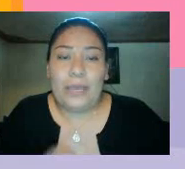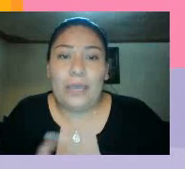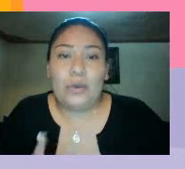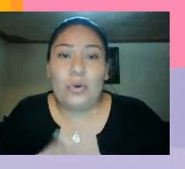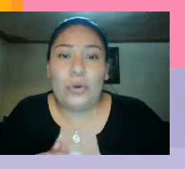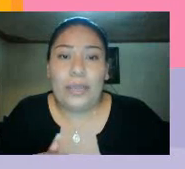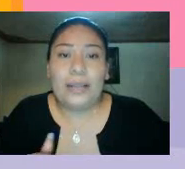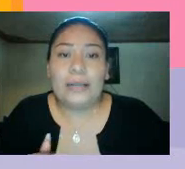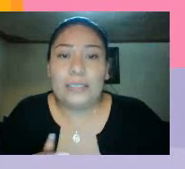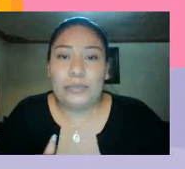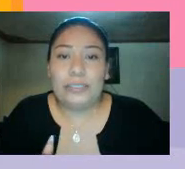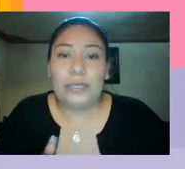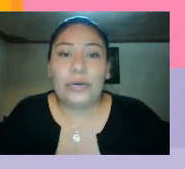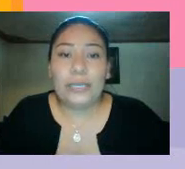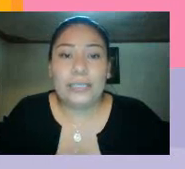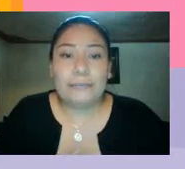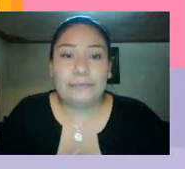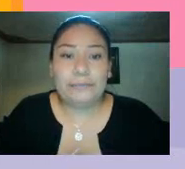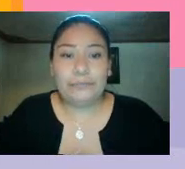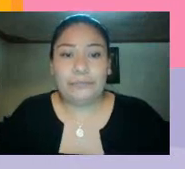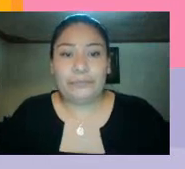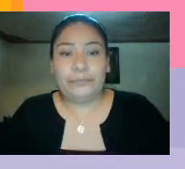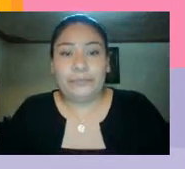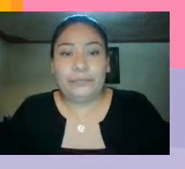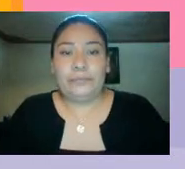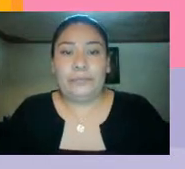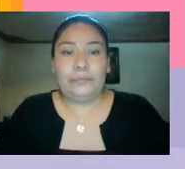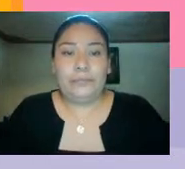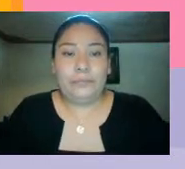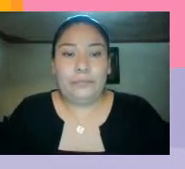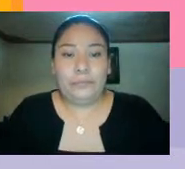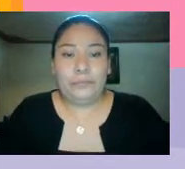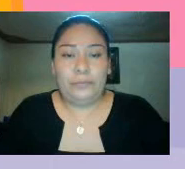Ok, colorean la respuesta correcta.